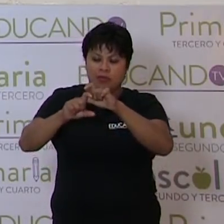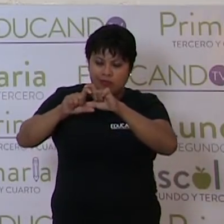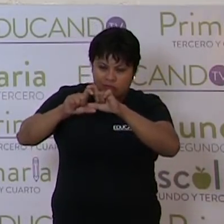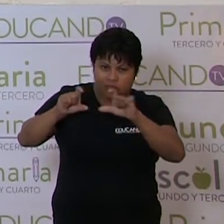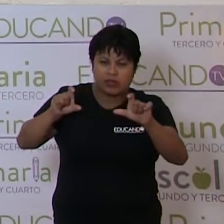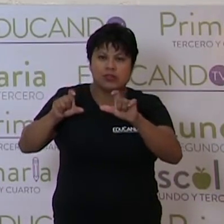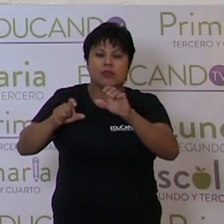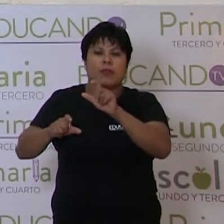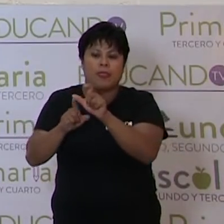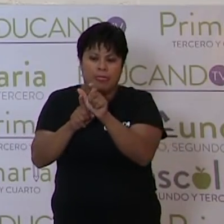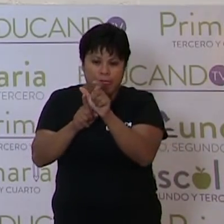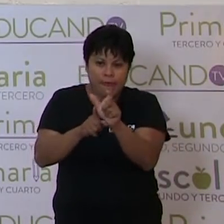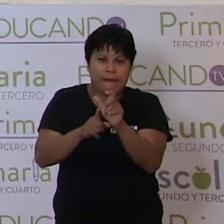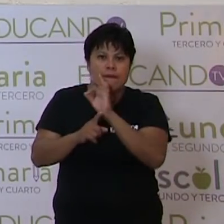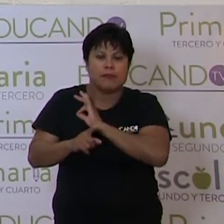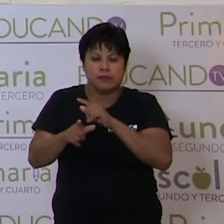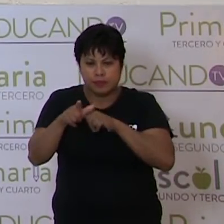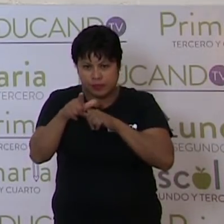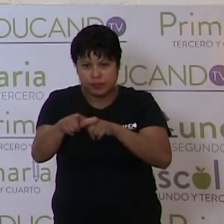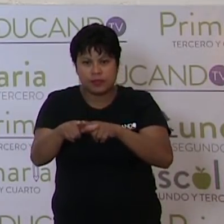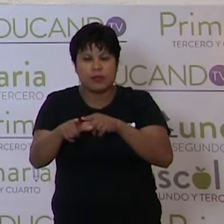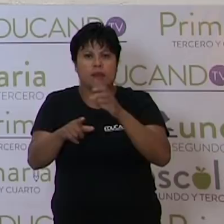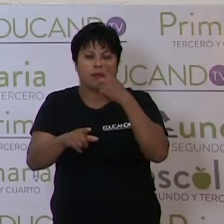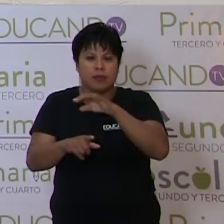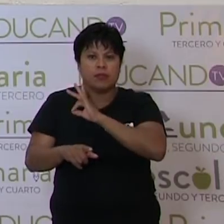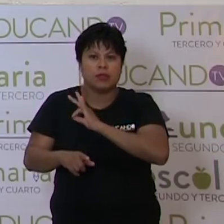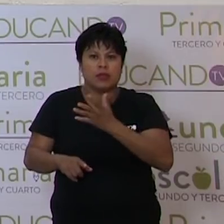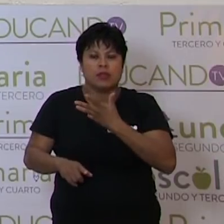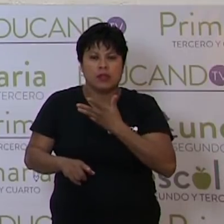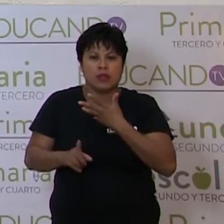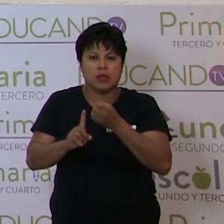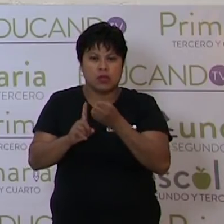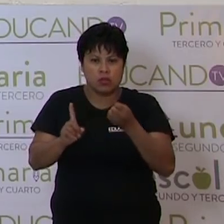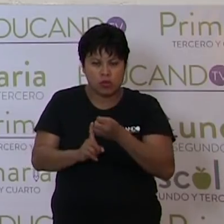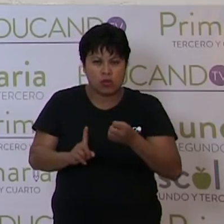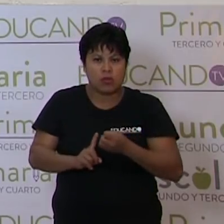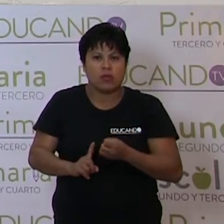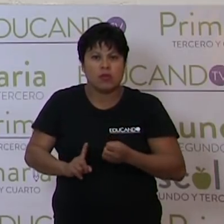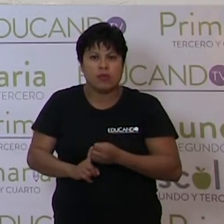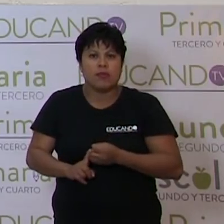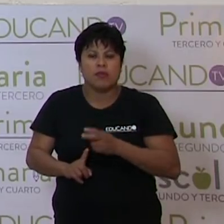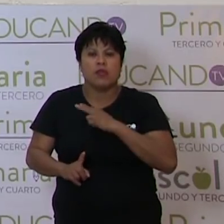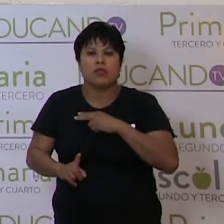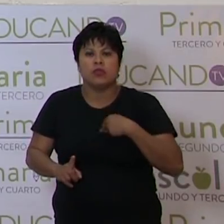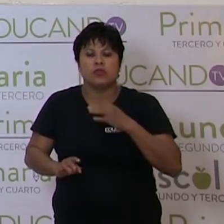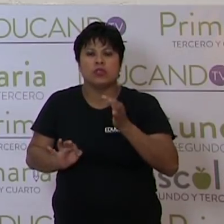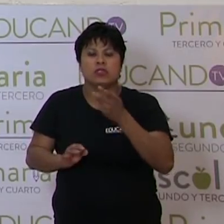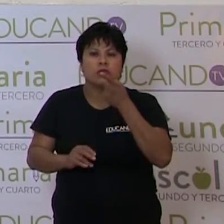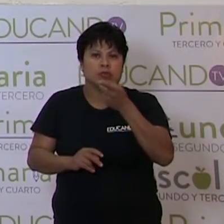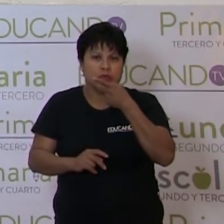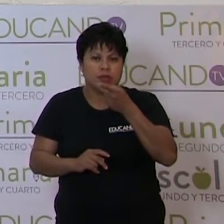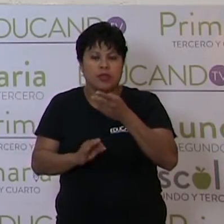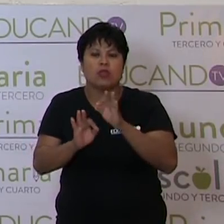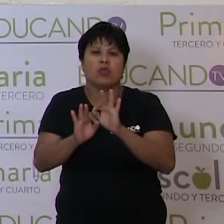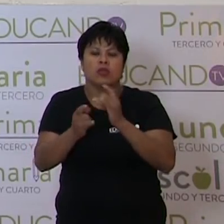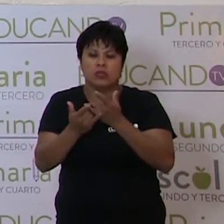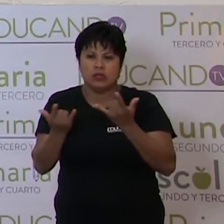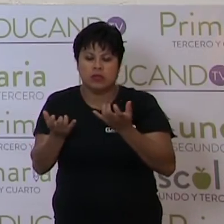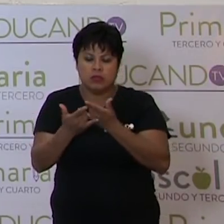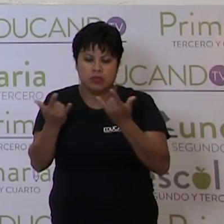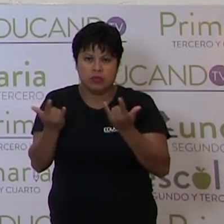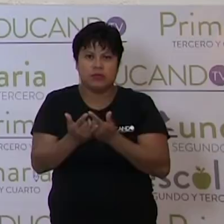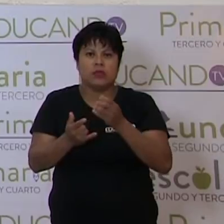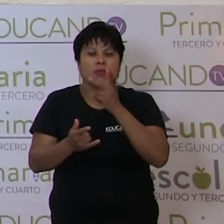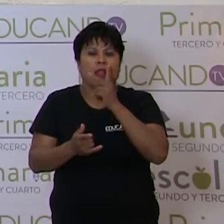que indican sucesión para contar una narración que permiten ir ordenando lo que estamos contando, y también palabras